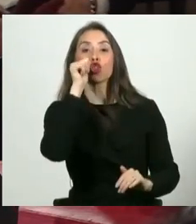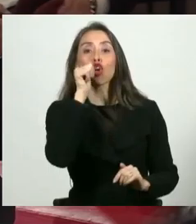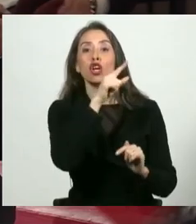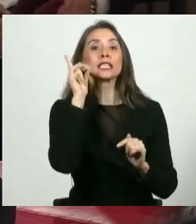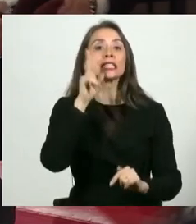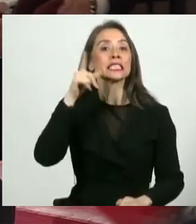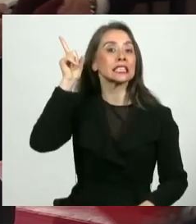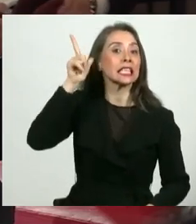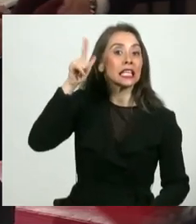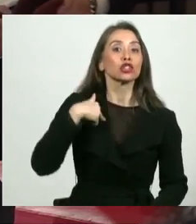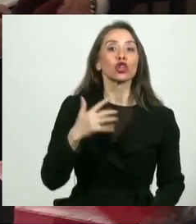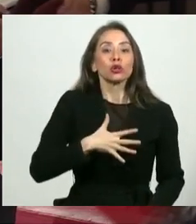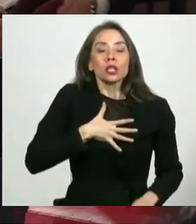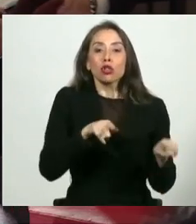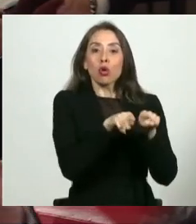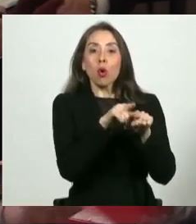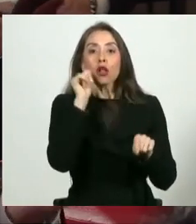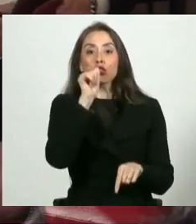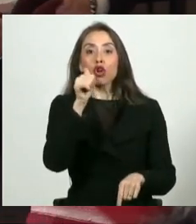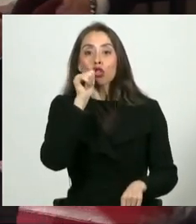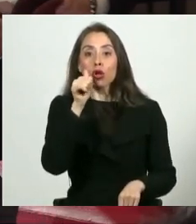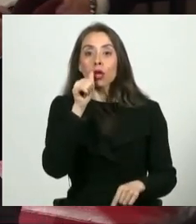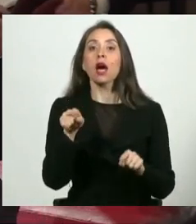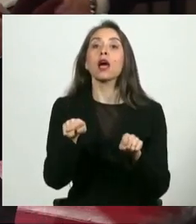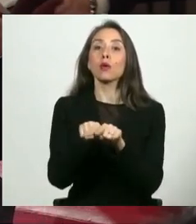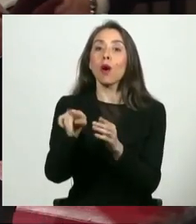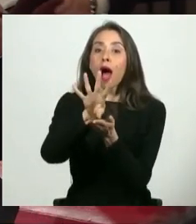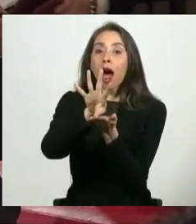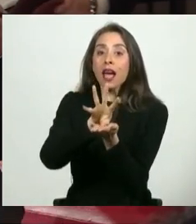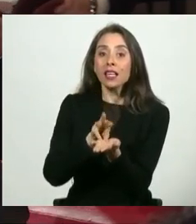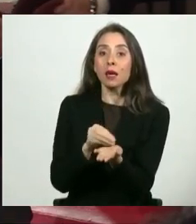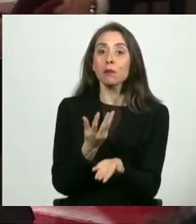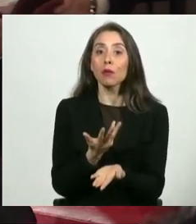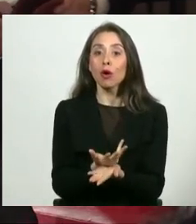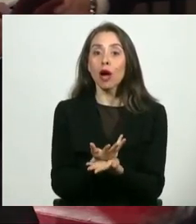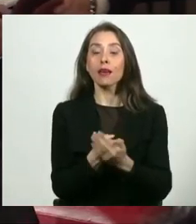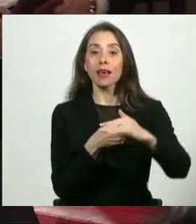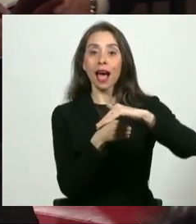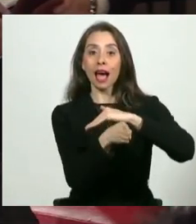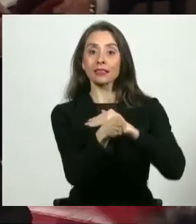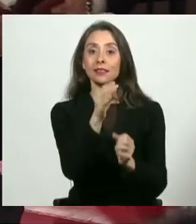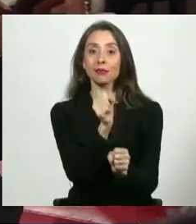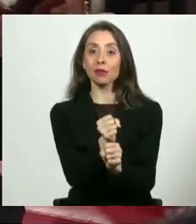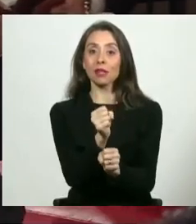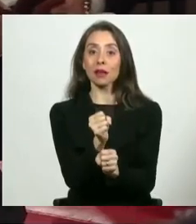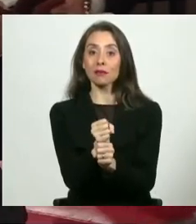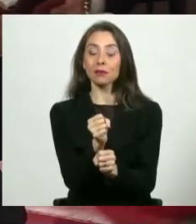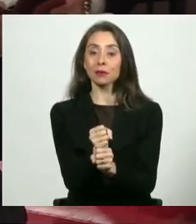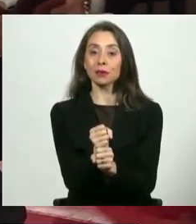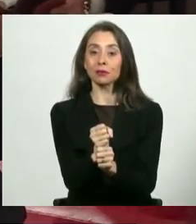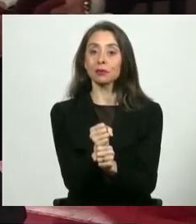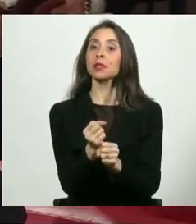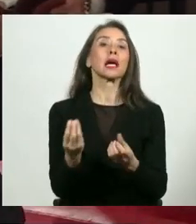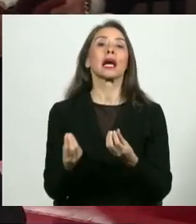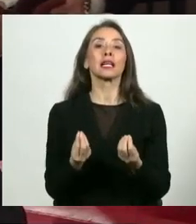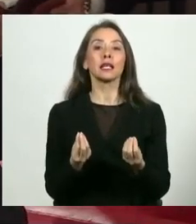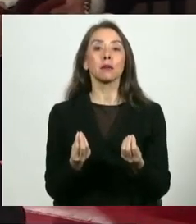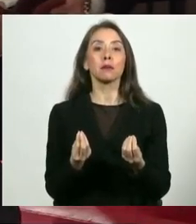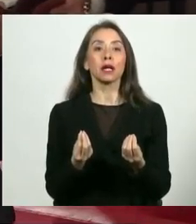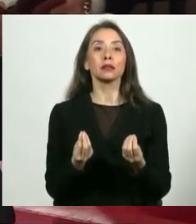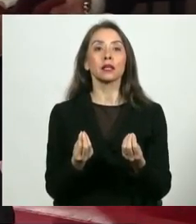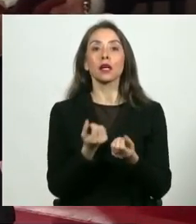los días de mi vida? Un ejemplo simple, con respecto a la accesibilidad laboral, ¿qué pasa? No